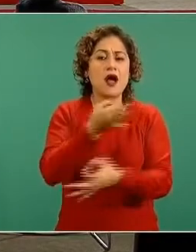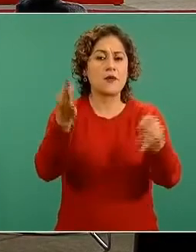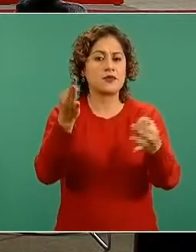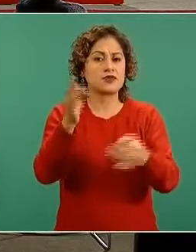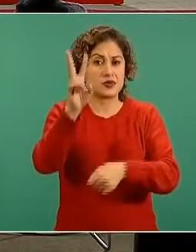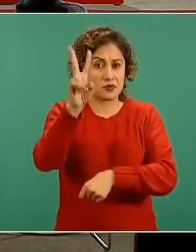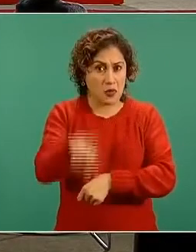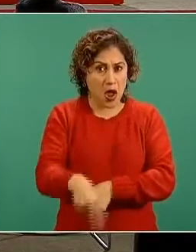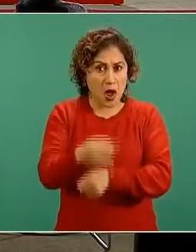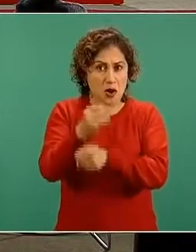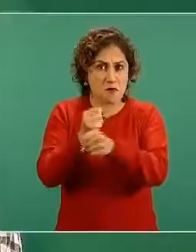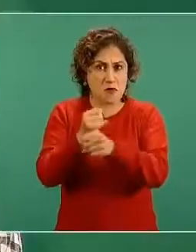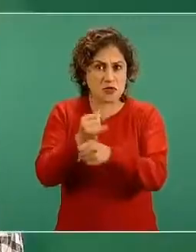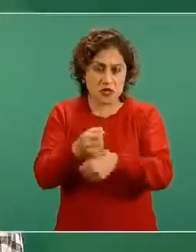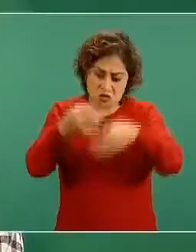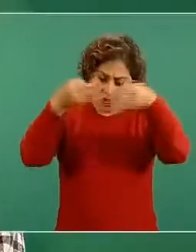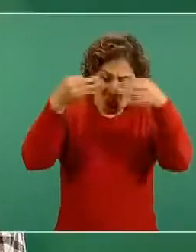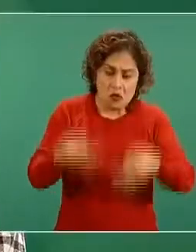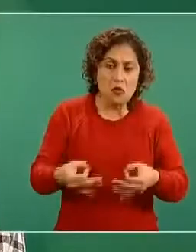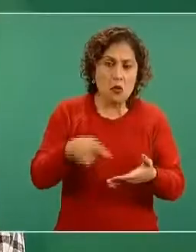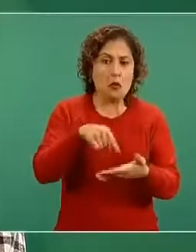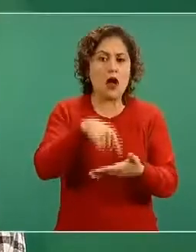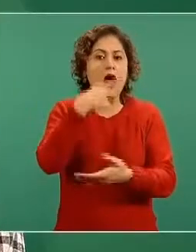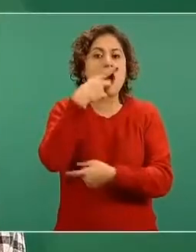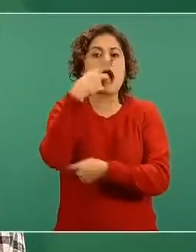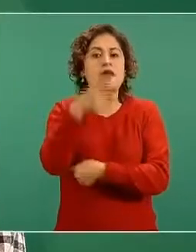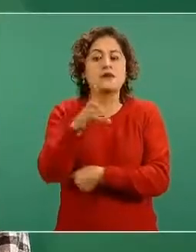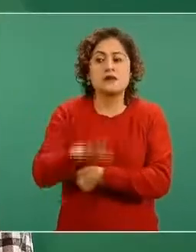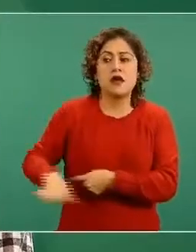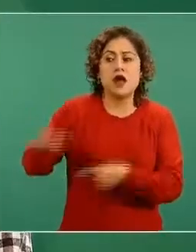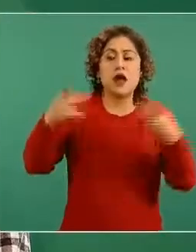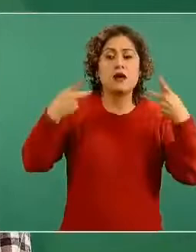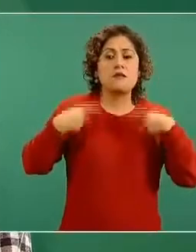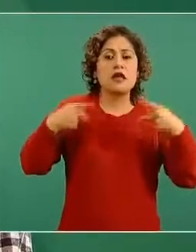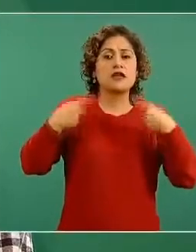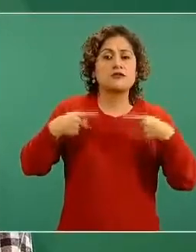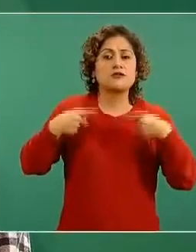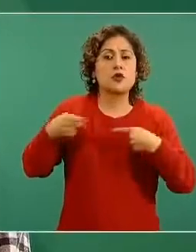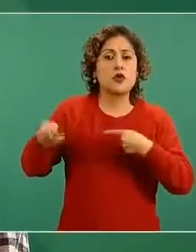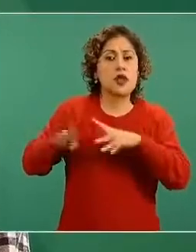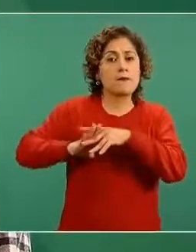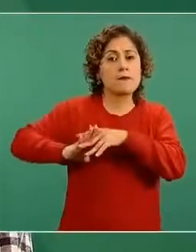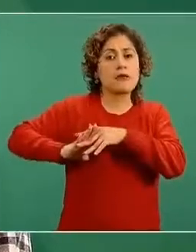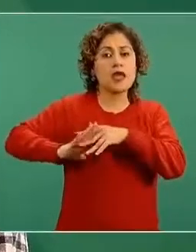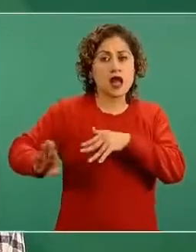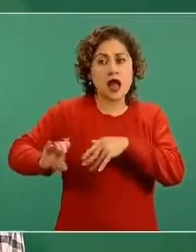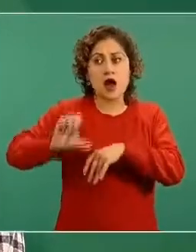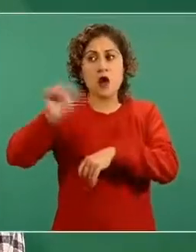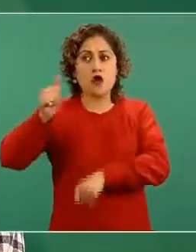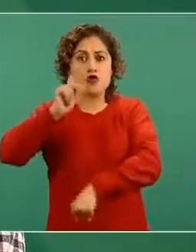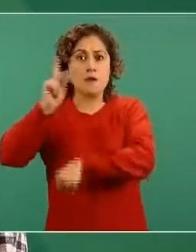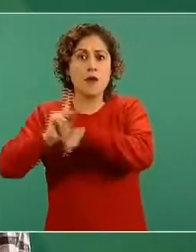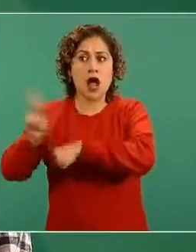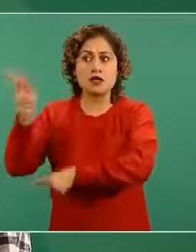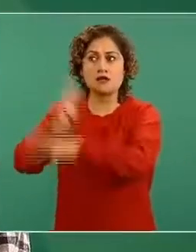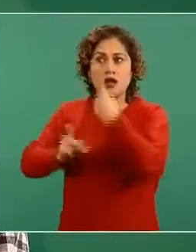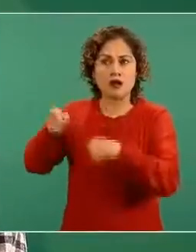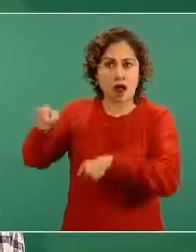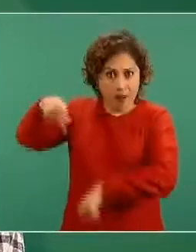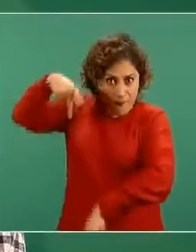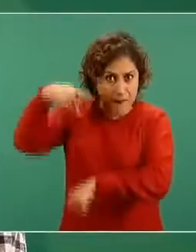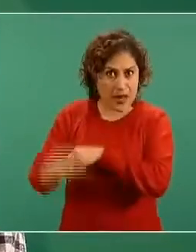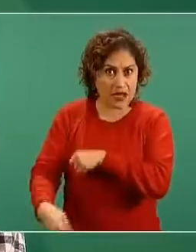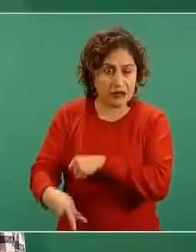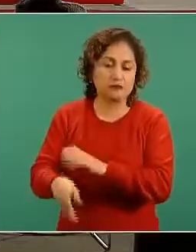razón peculiar para considerar a las personas extranjeras como riesgos para la salud por el hecho de ser